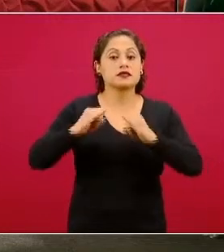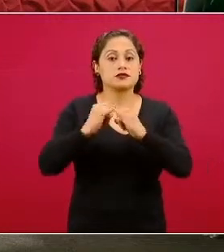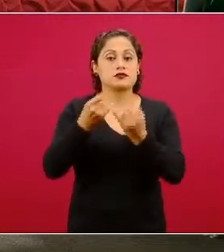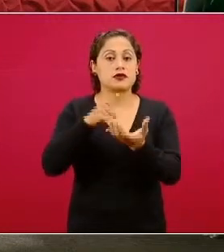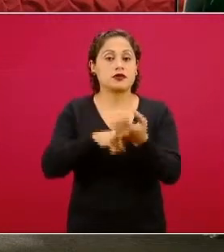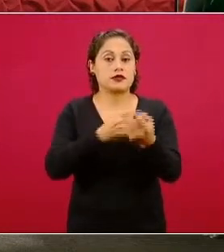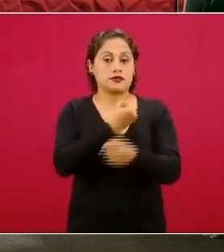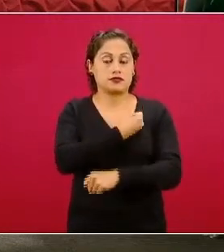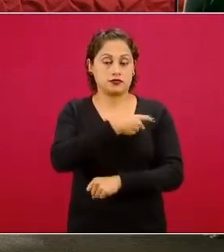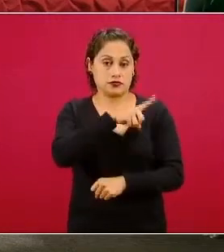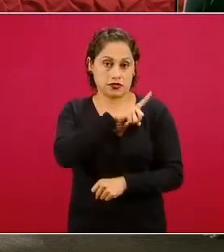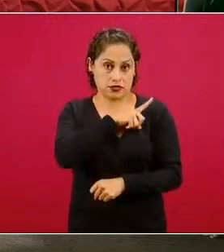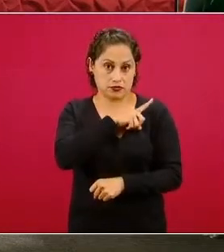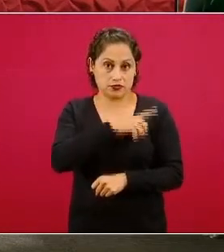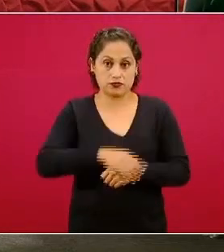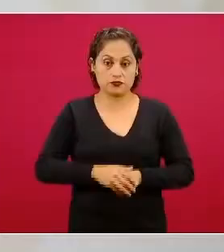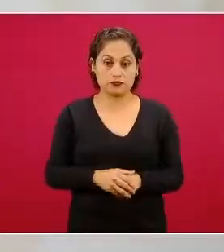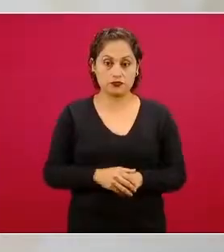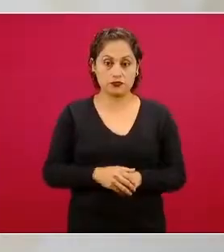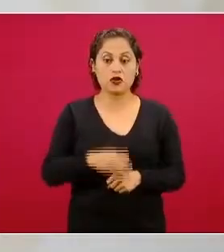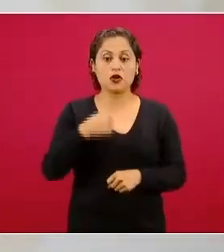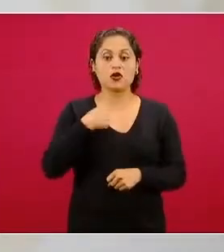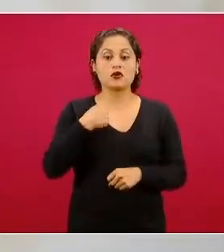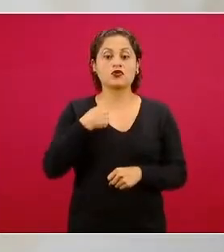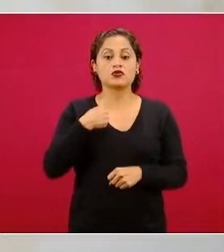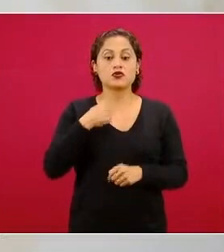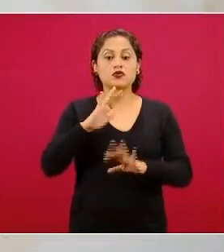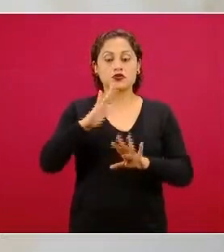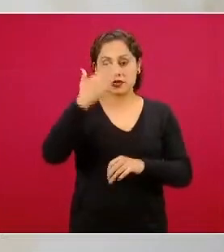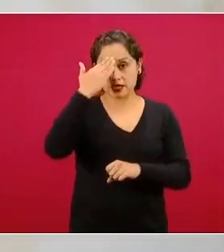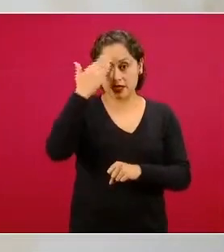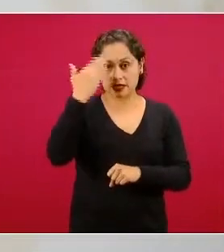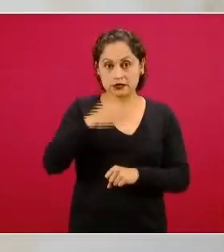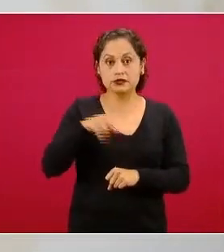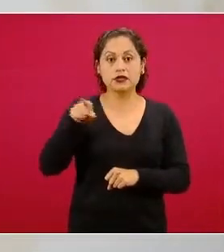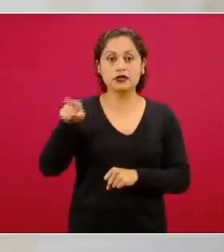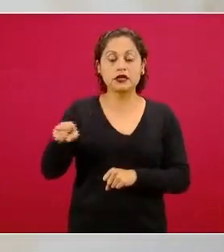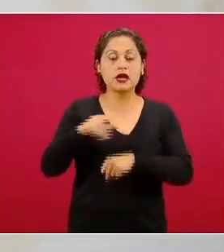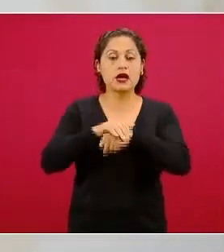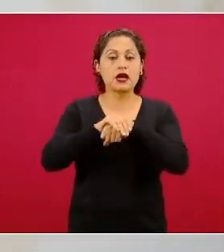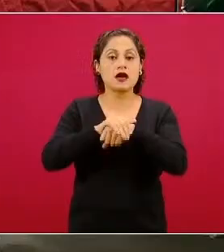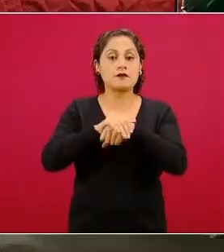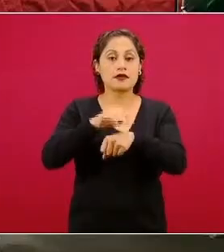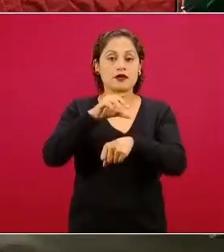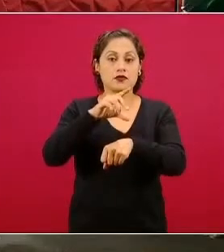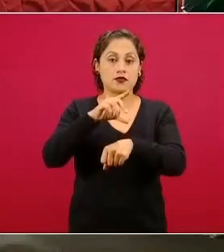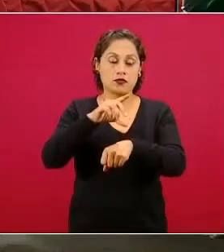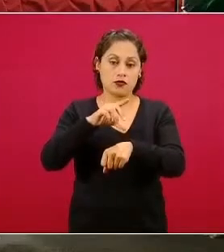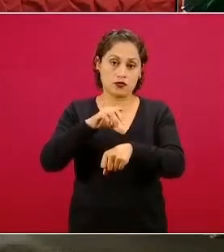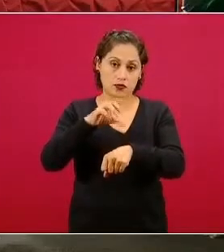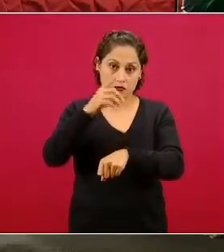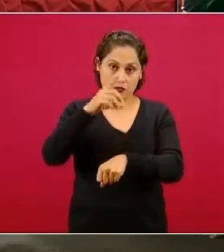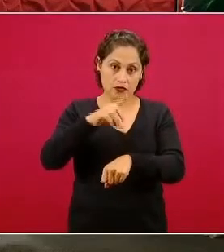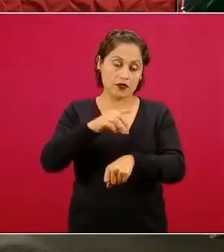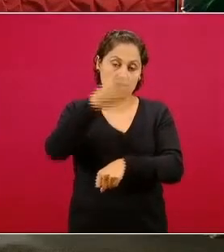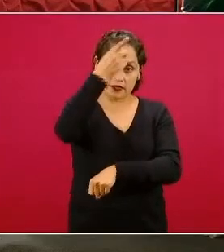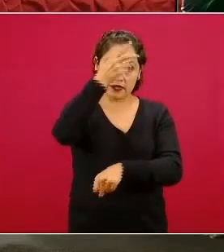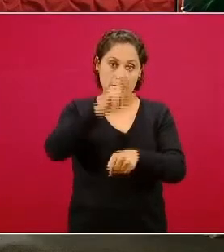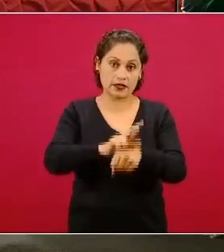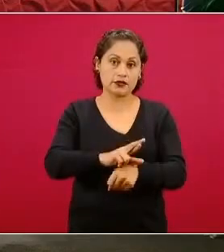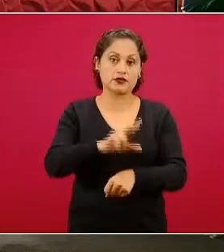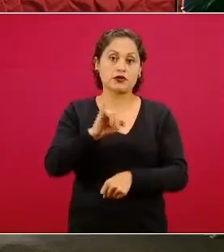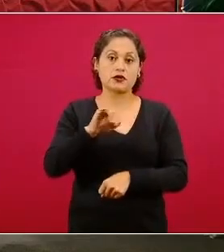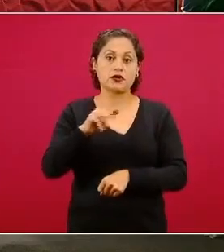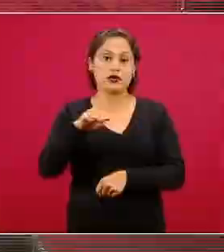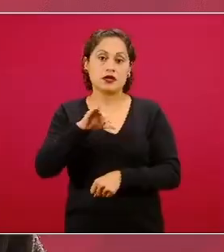salud. Aquí me estoy enterando en este instante, nos iba a acompañar nuestro querido amigo, el director del IMSS, el maestro Zoe Robledo Aburto,